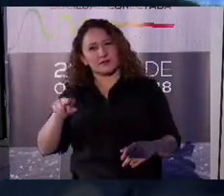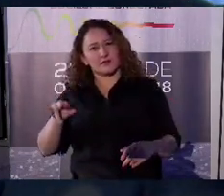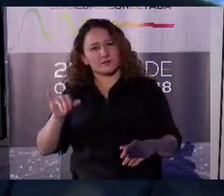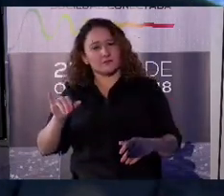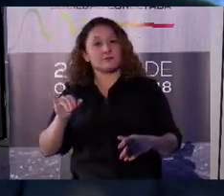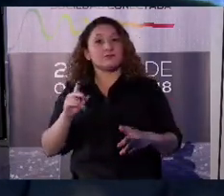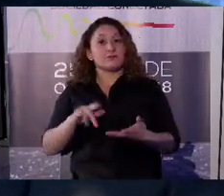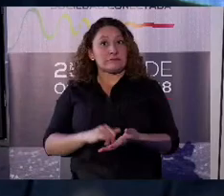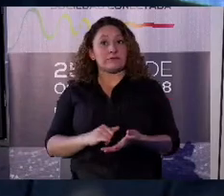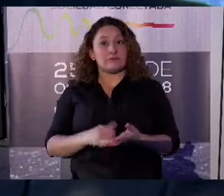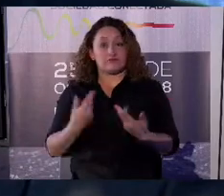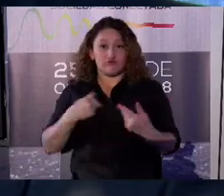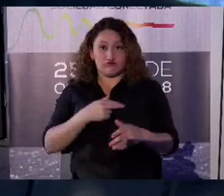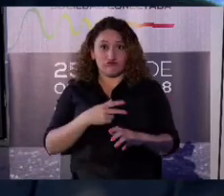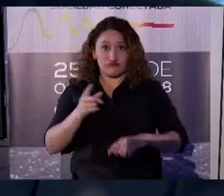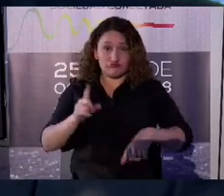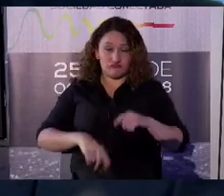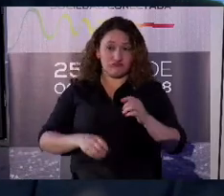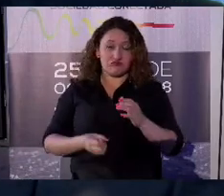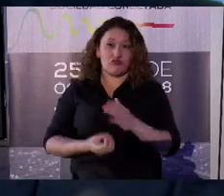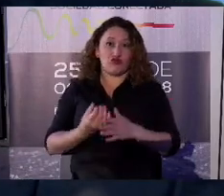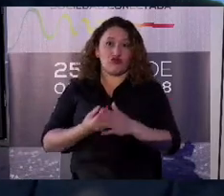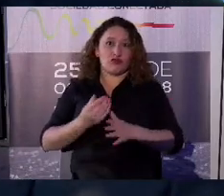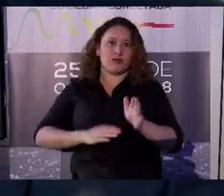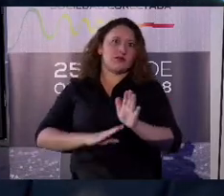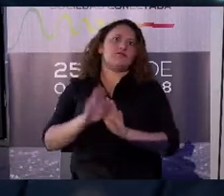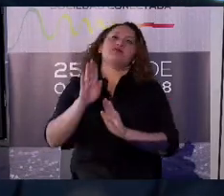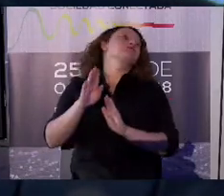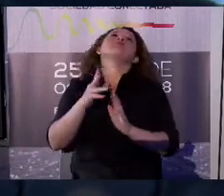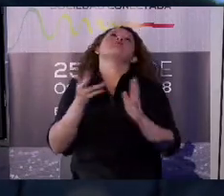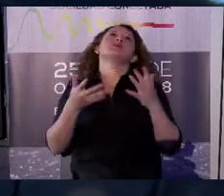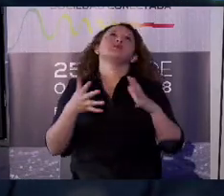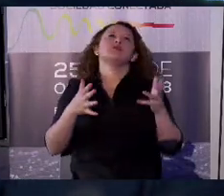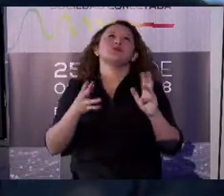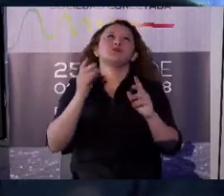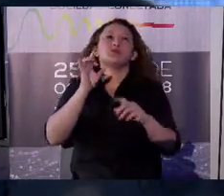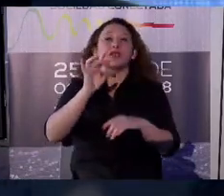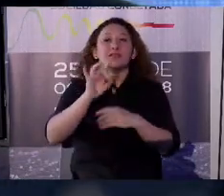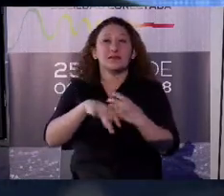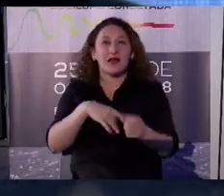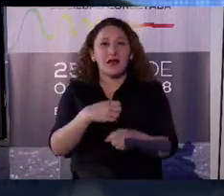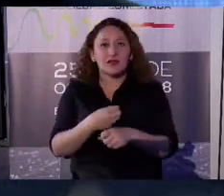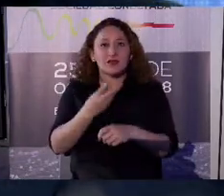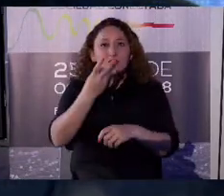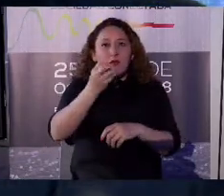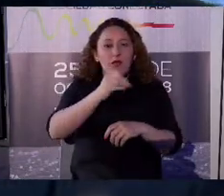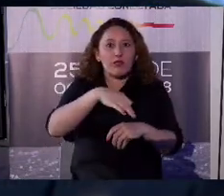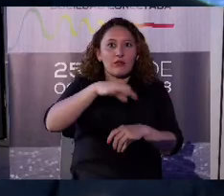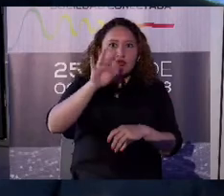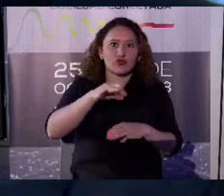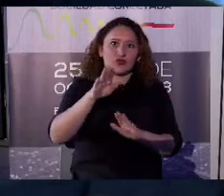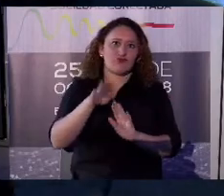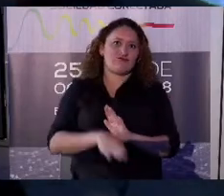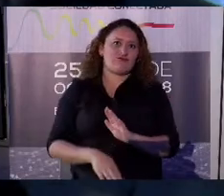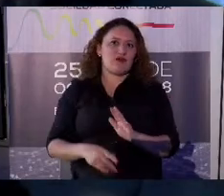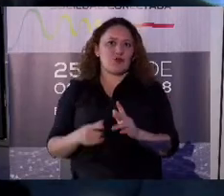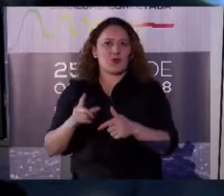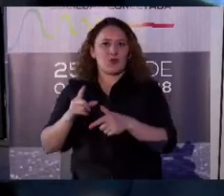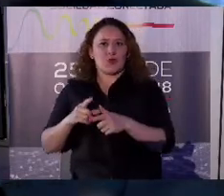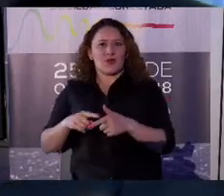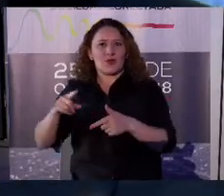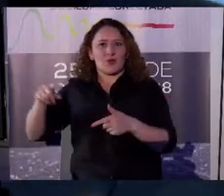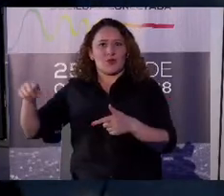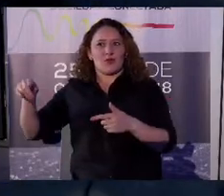productividad, el crecimiento económico de los próximos 15 años será entre un 40 y un 50% más bajo que el crecimiento económico de los 15